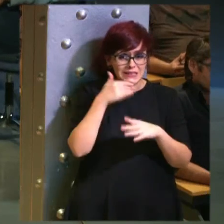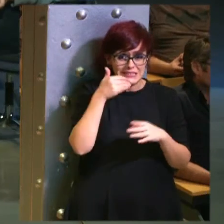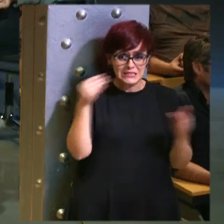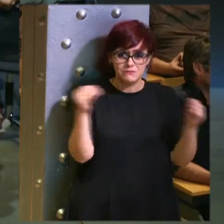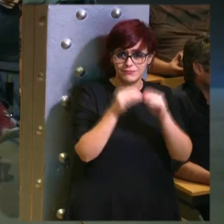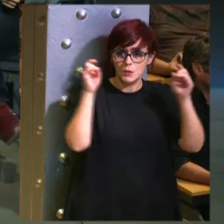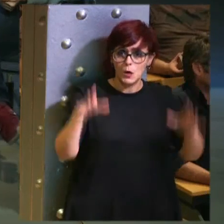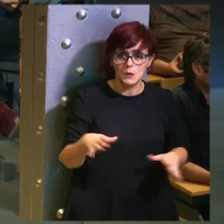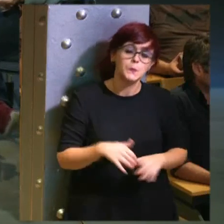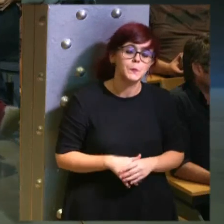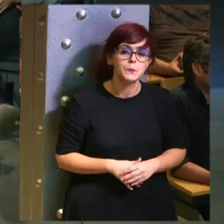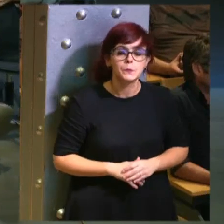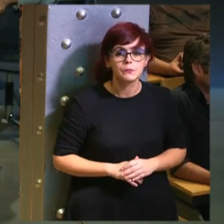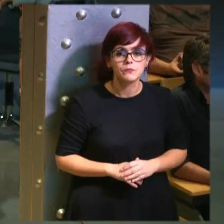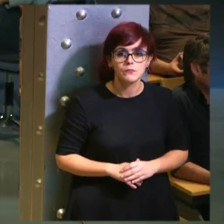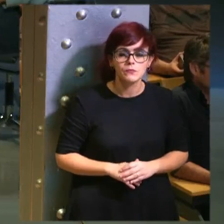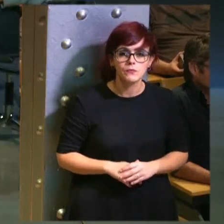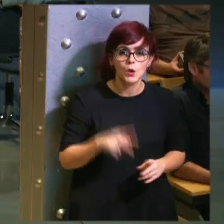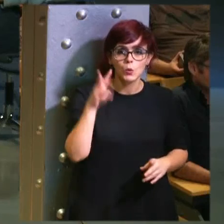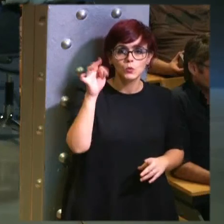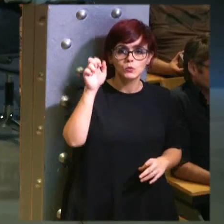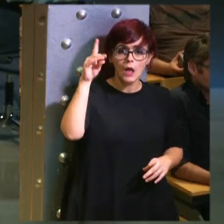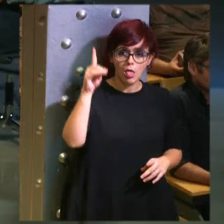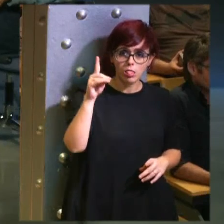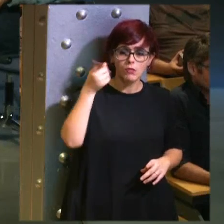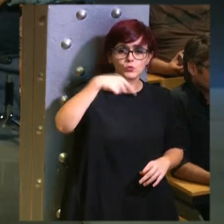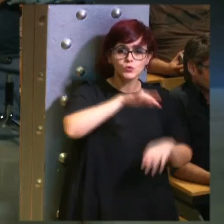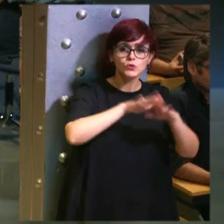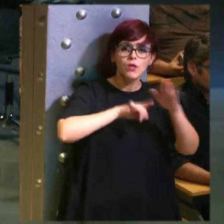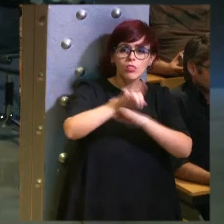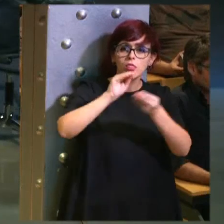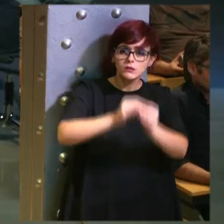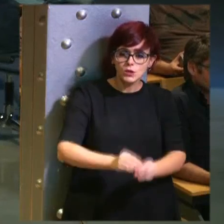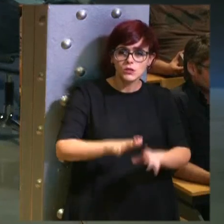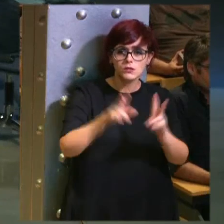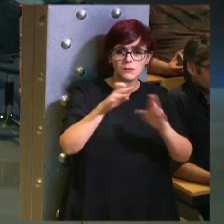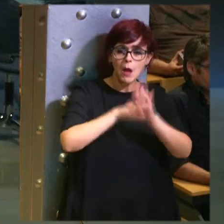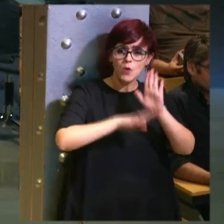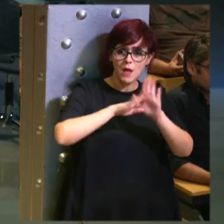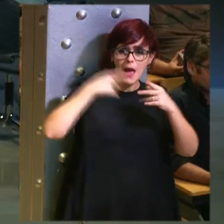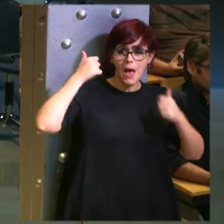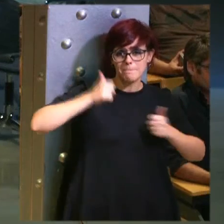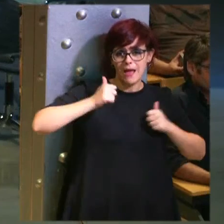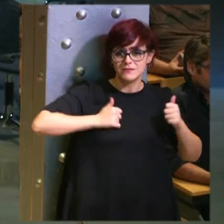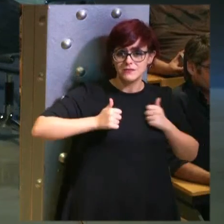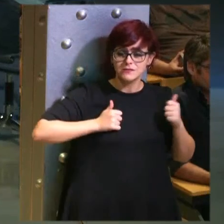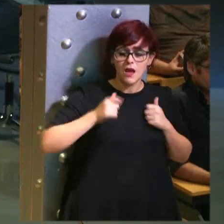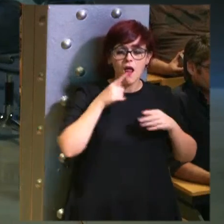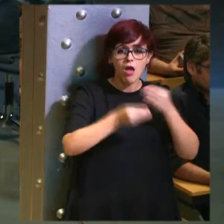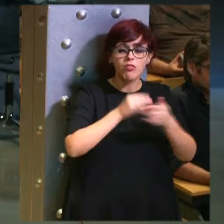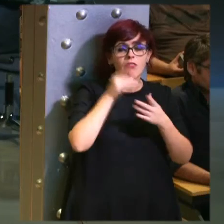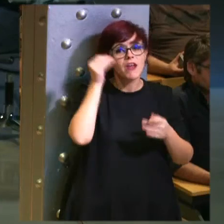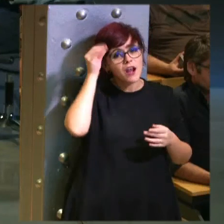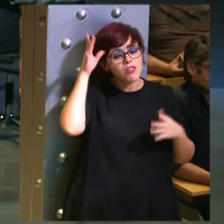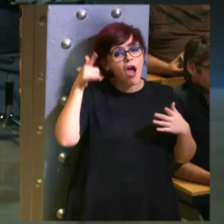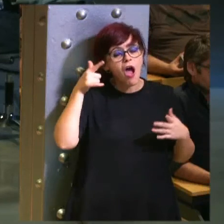es... En la UTAD, Laura, estáis desarrollando, bueno, en el máster, por ejemplo, de realidad